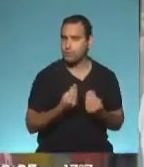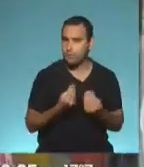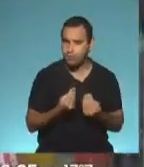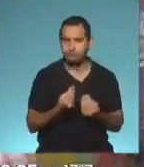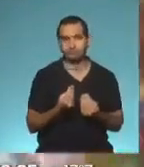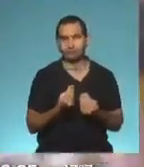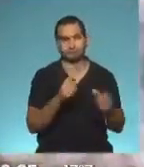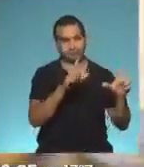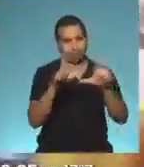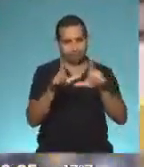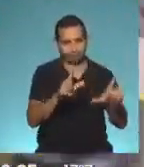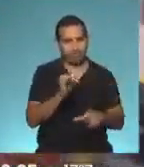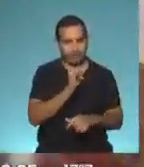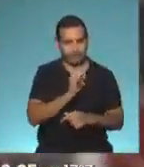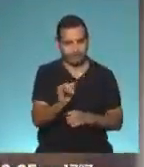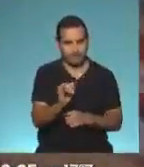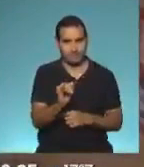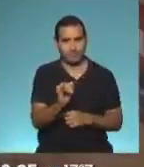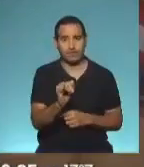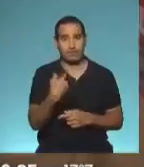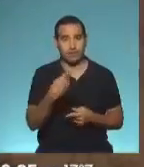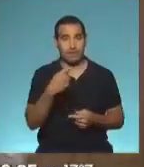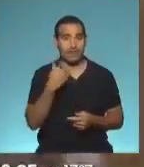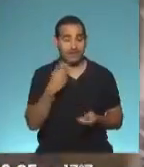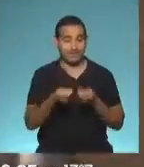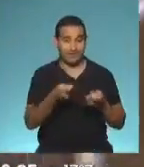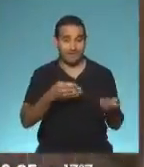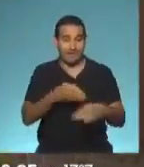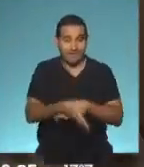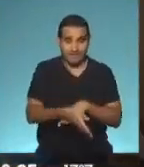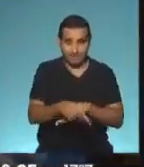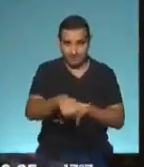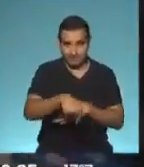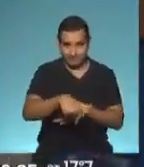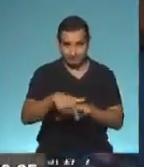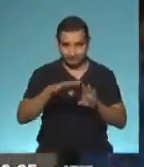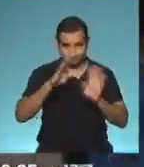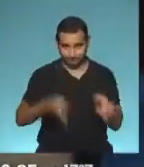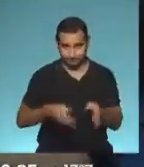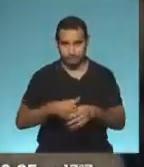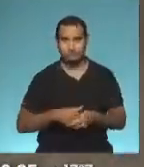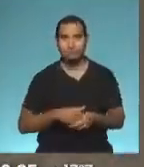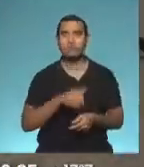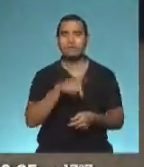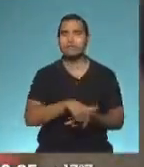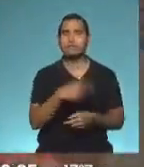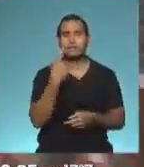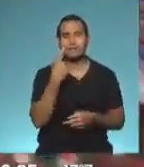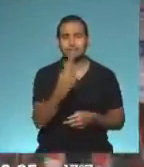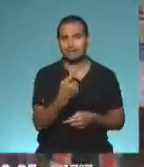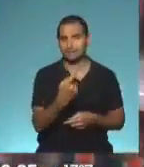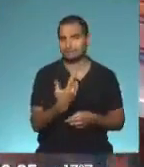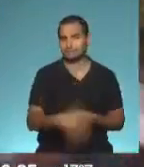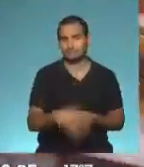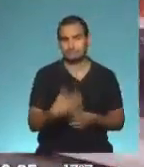esto es para ingresar a la librería a la que nosotros estamos ingresando aquí van a encontrar un mundo